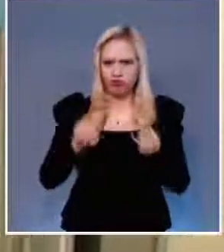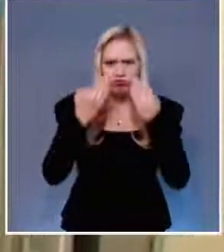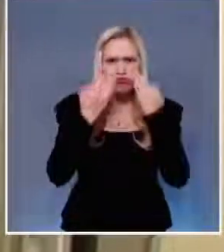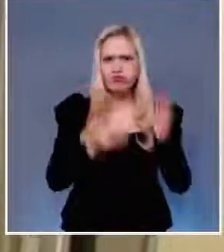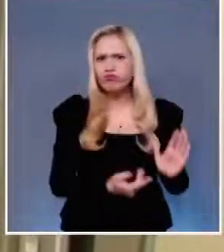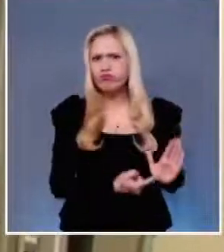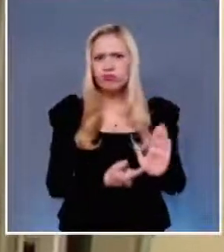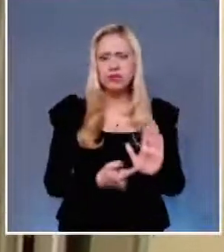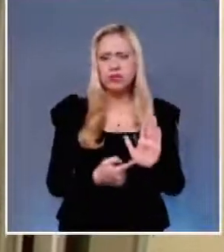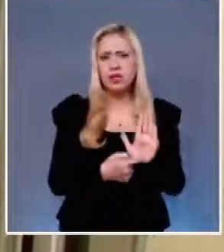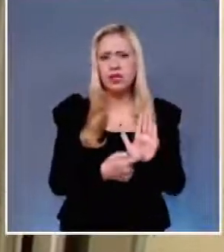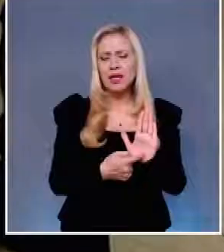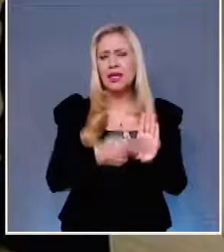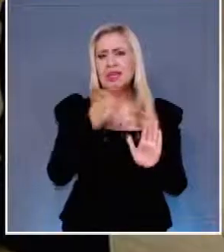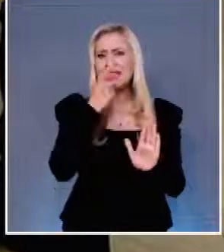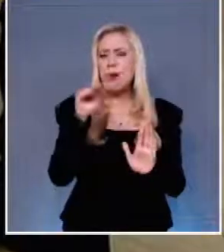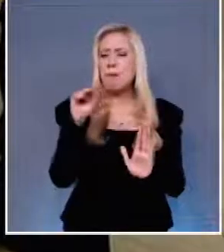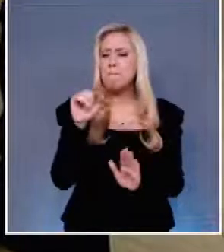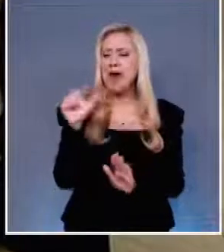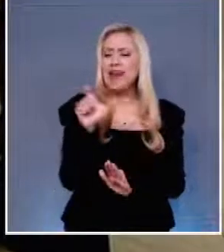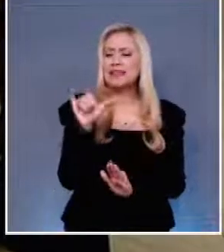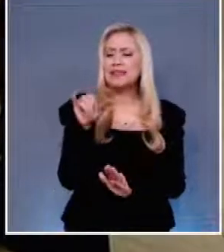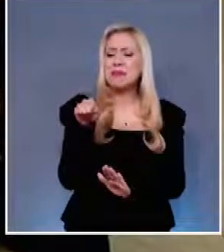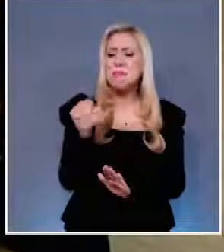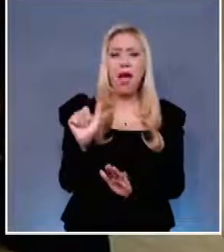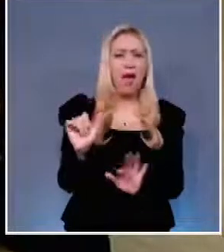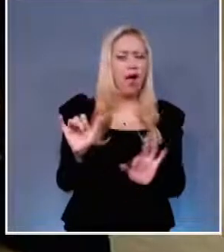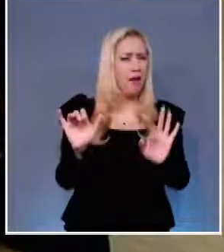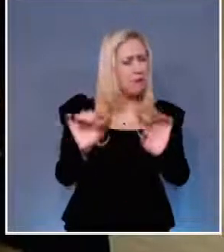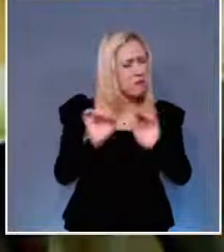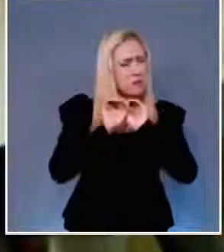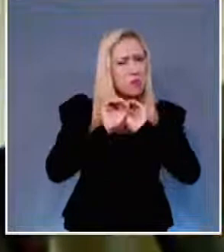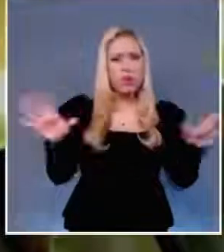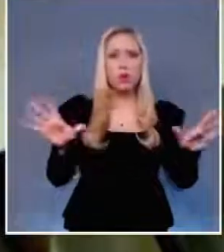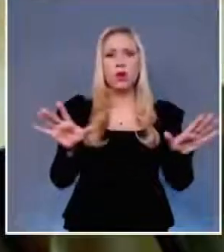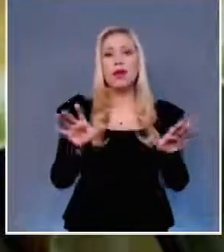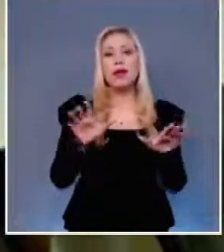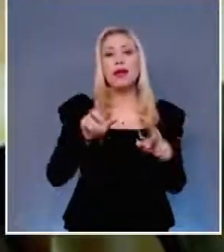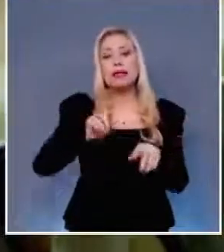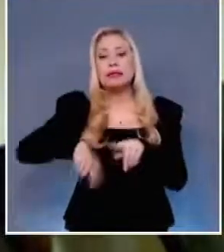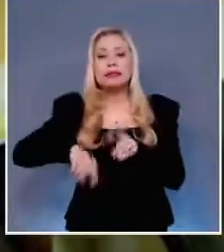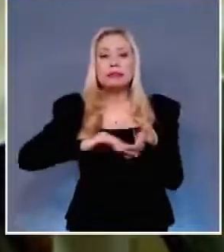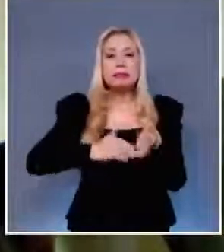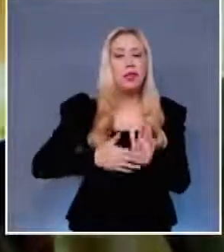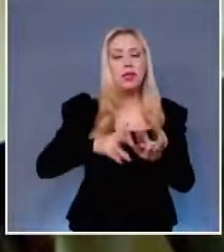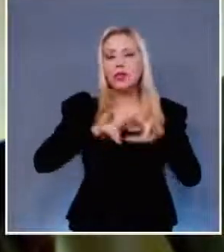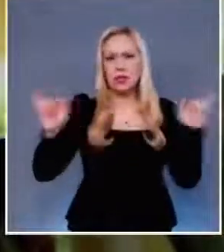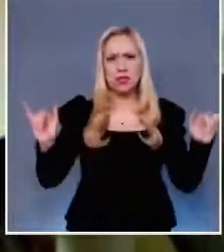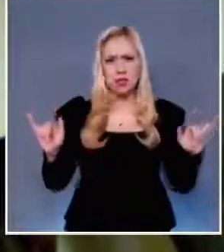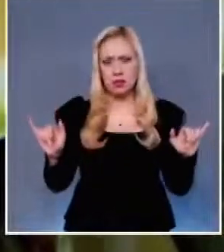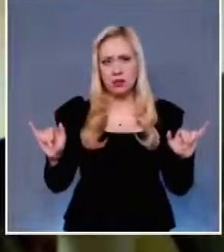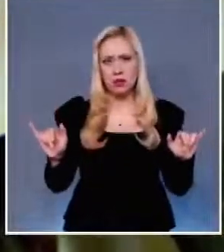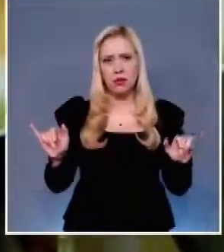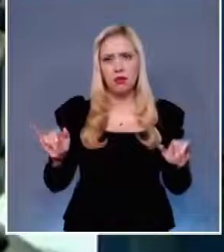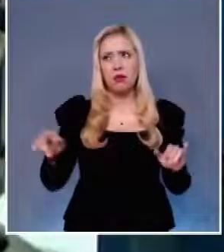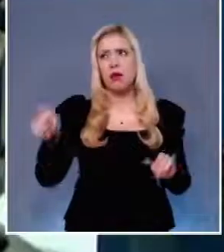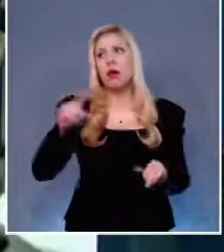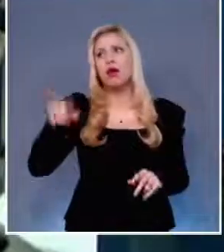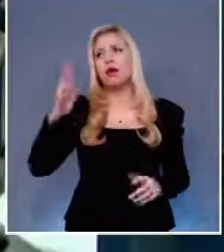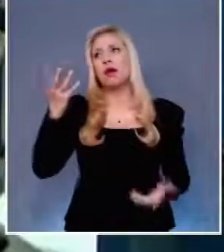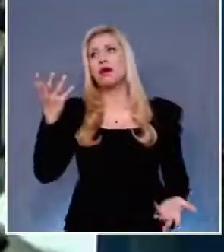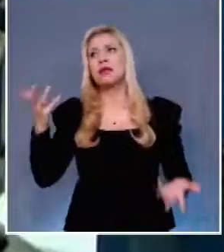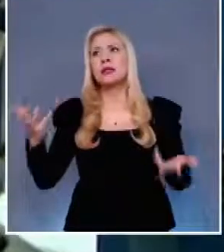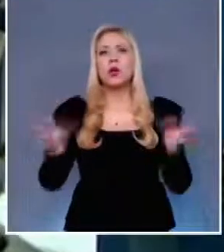artículo 6 constitucional señala que la manifestación de las ideas no será objeto de ninguna inquisición judicial